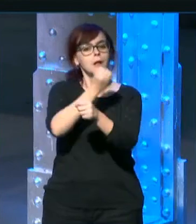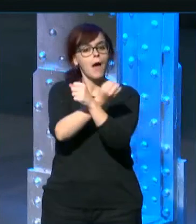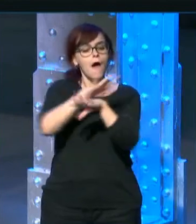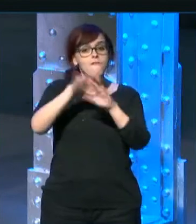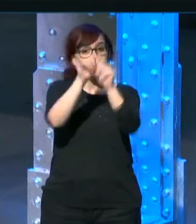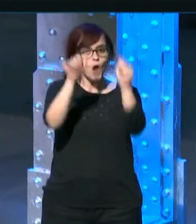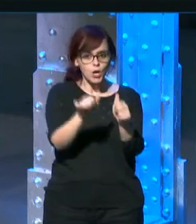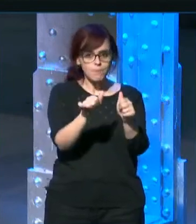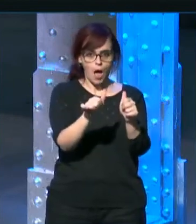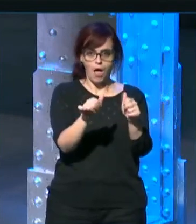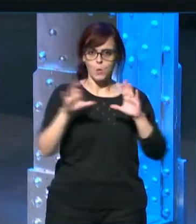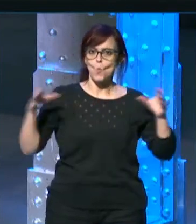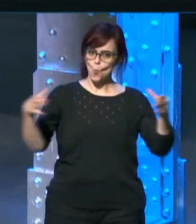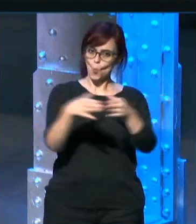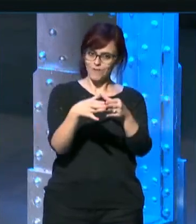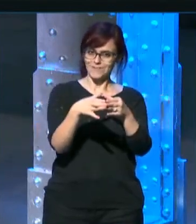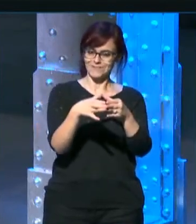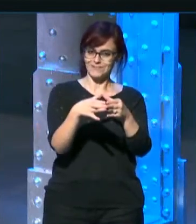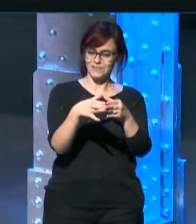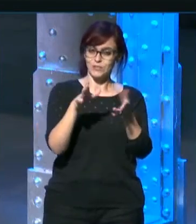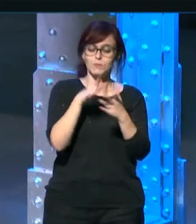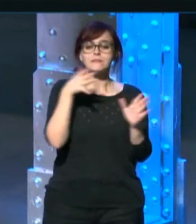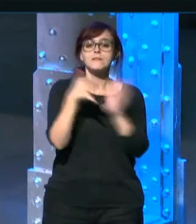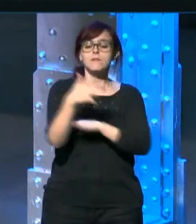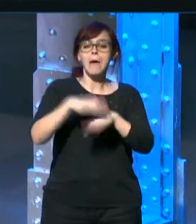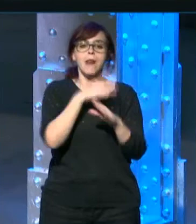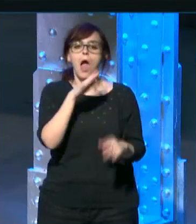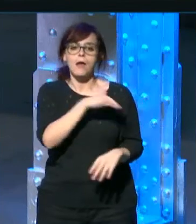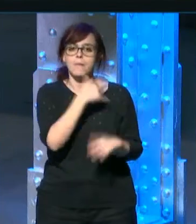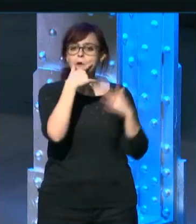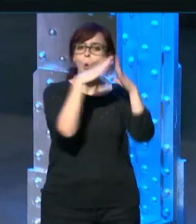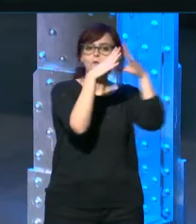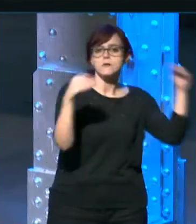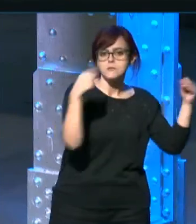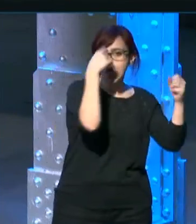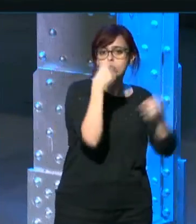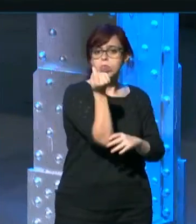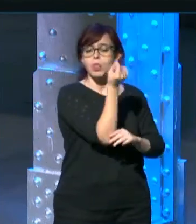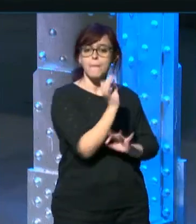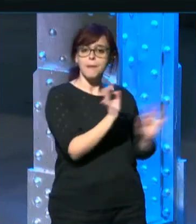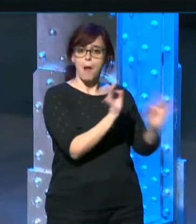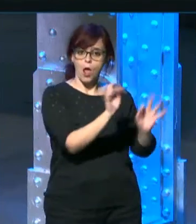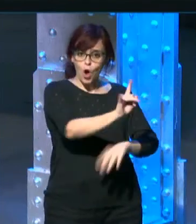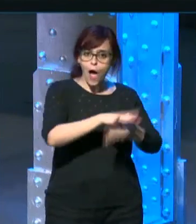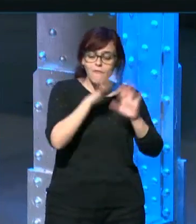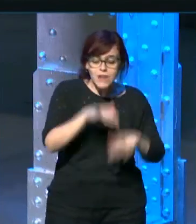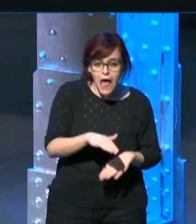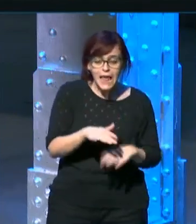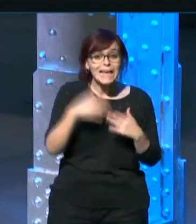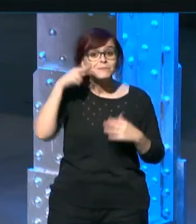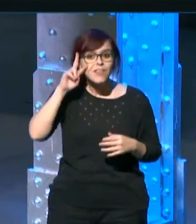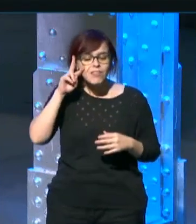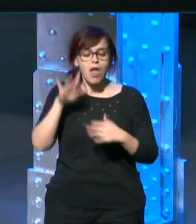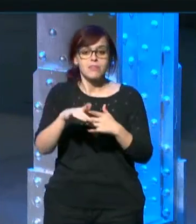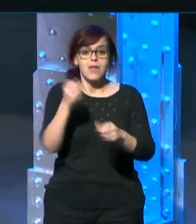forma, a ver, esto no lo han diseñado una serie de académicos en la universidad, esto ha emergido en los propios proyectos, entre la gente que